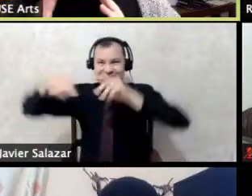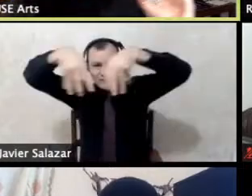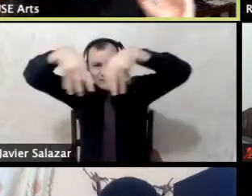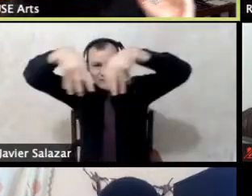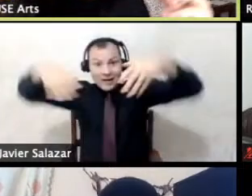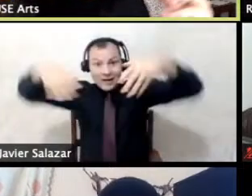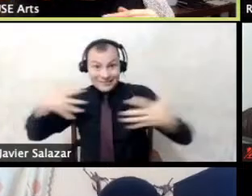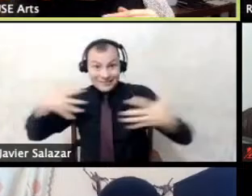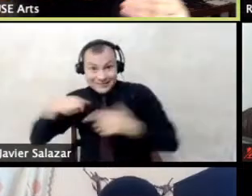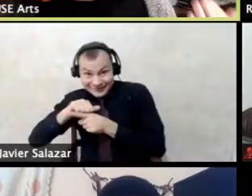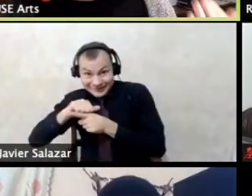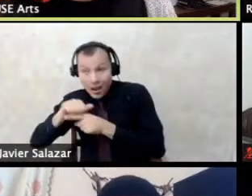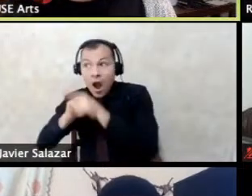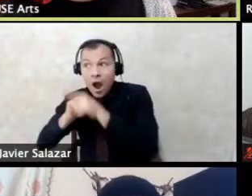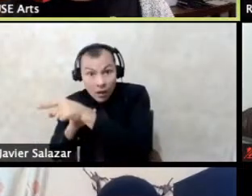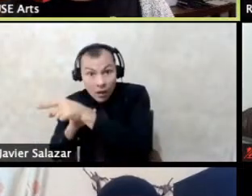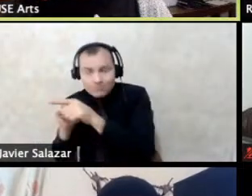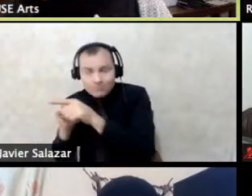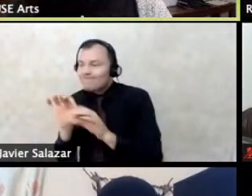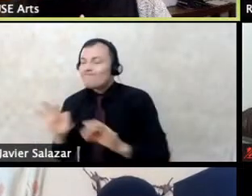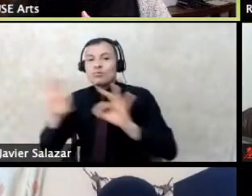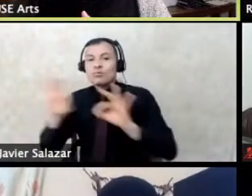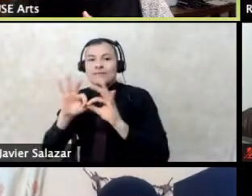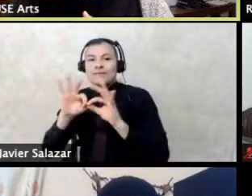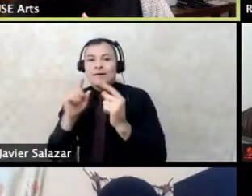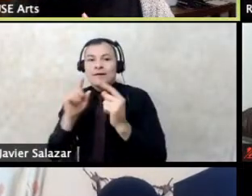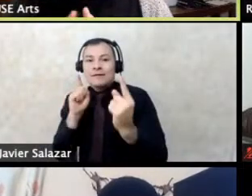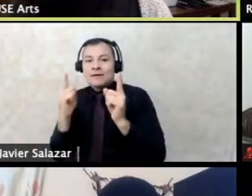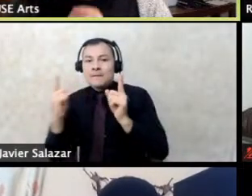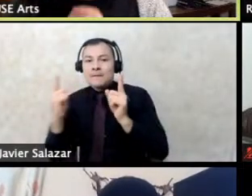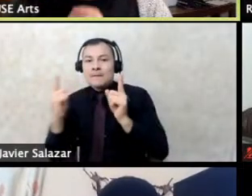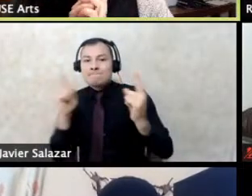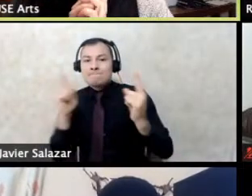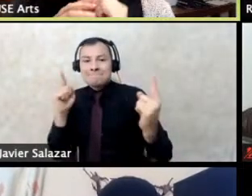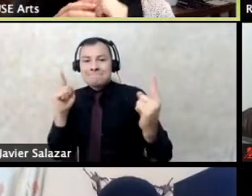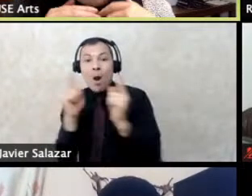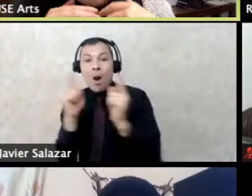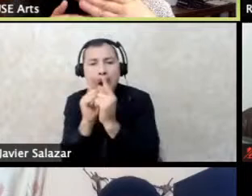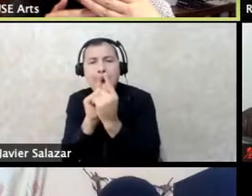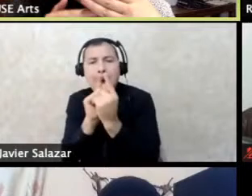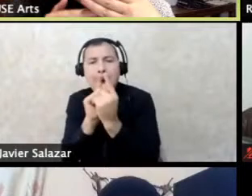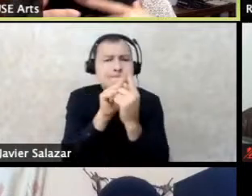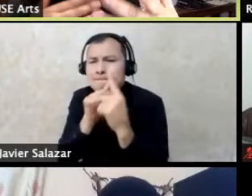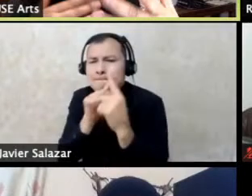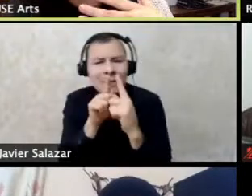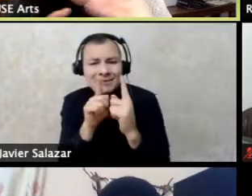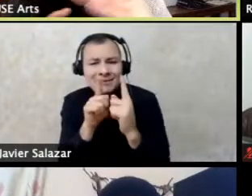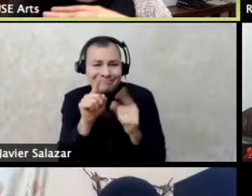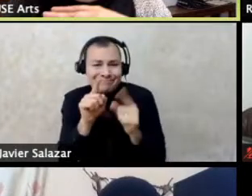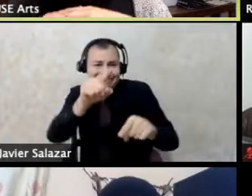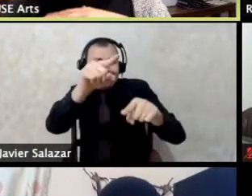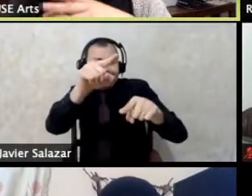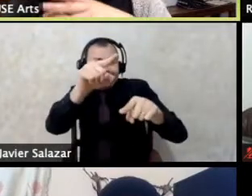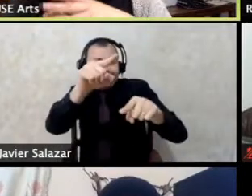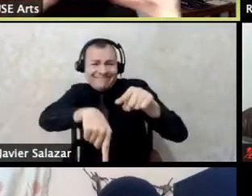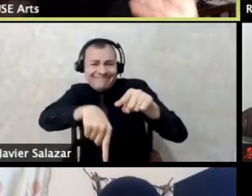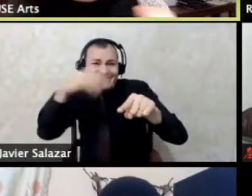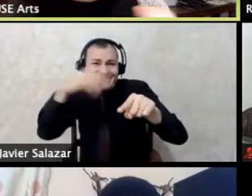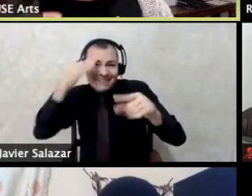la distancia porque pues teníamos que estar seguros también. Entonces, es ese sentimiento de desconexión